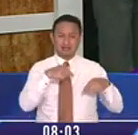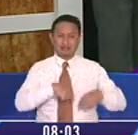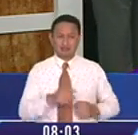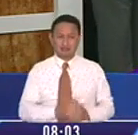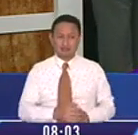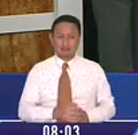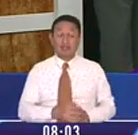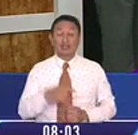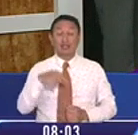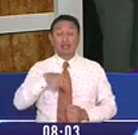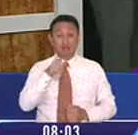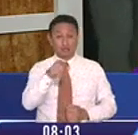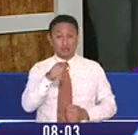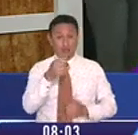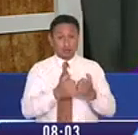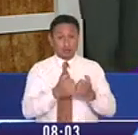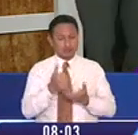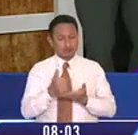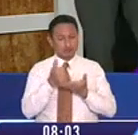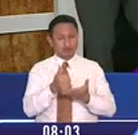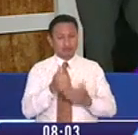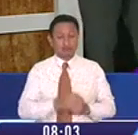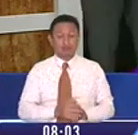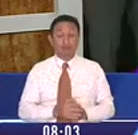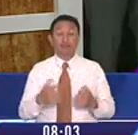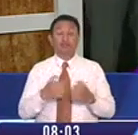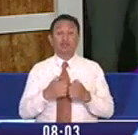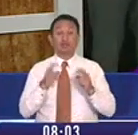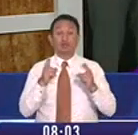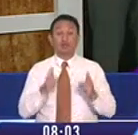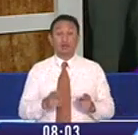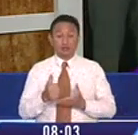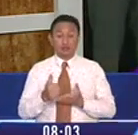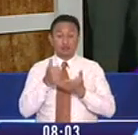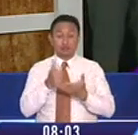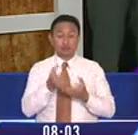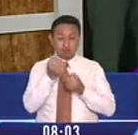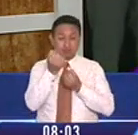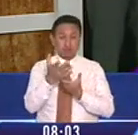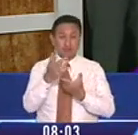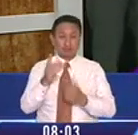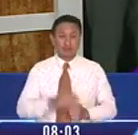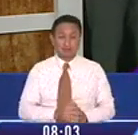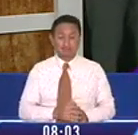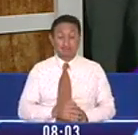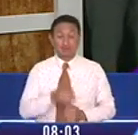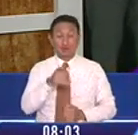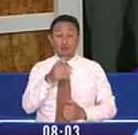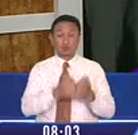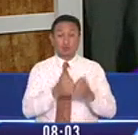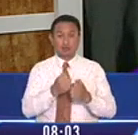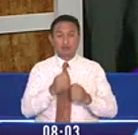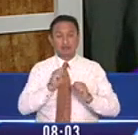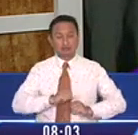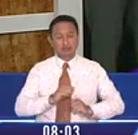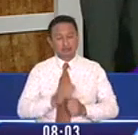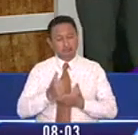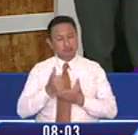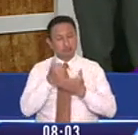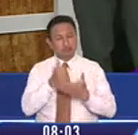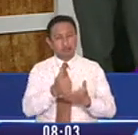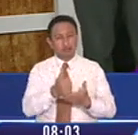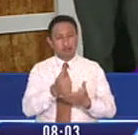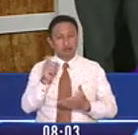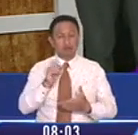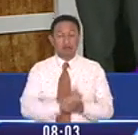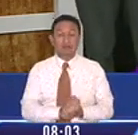tremendamente doliente y efectivo. Un equipo humano comprometido para llevarles a ustedes información de primera mano, dolientes de lo que le pasa a la comunidad también.